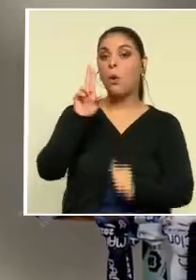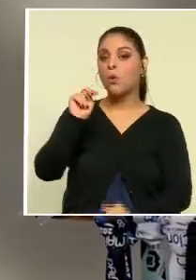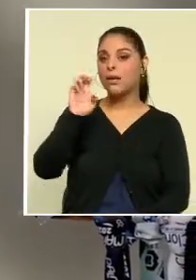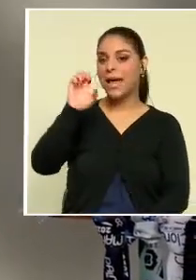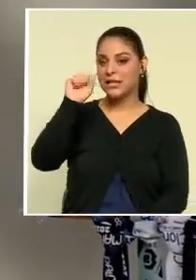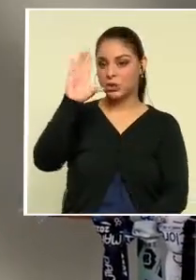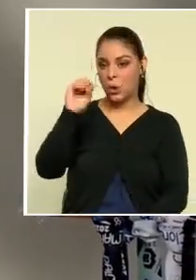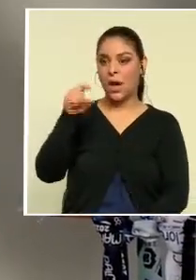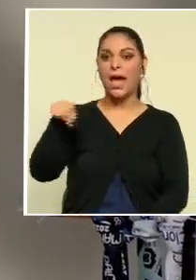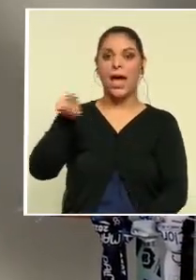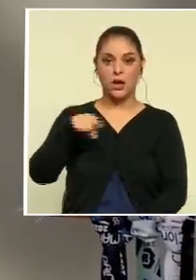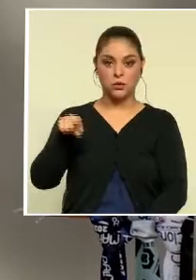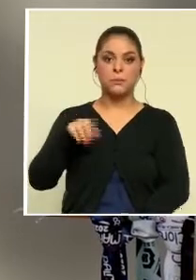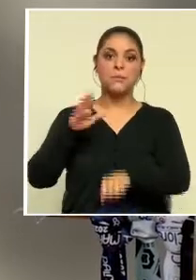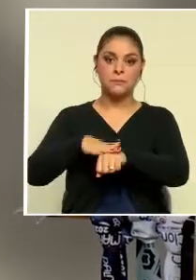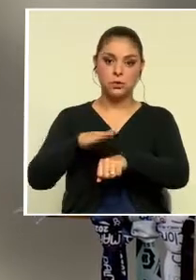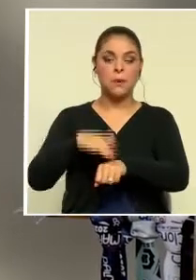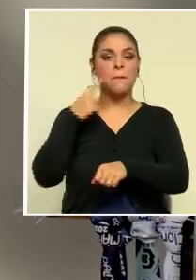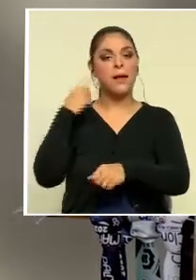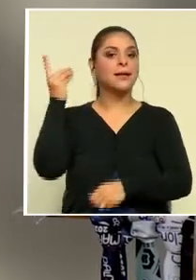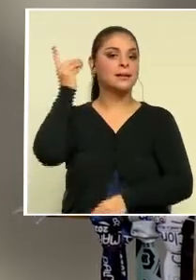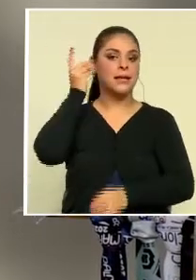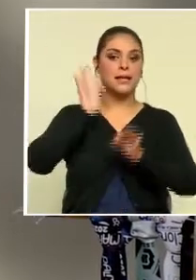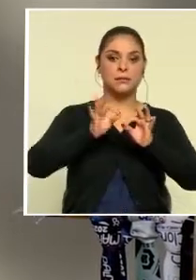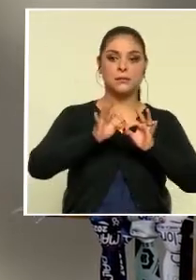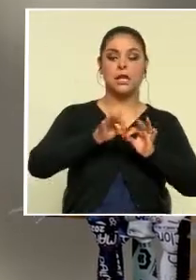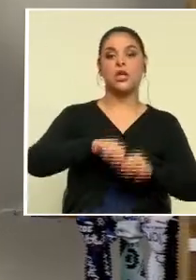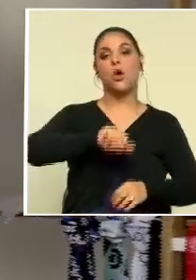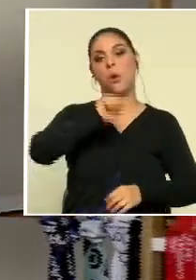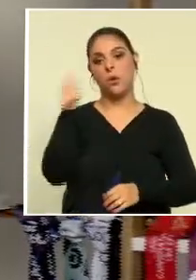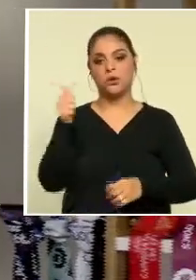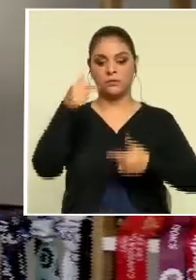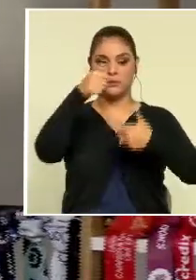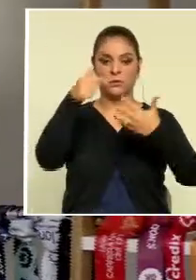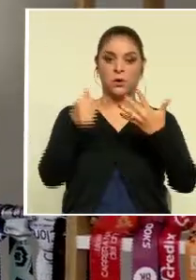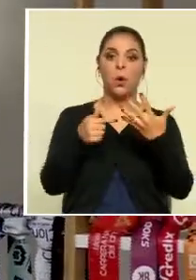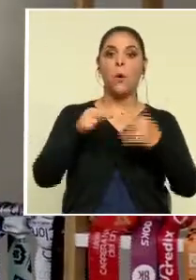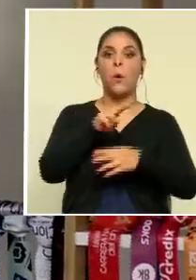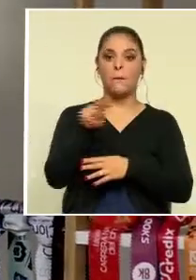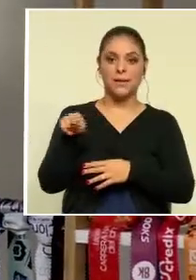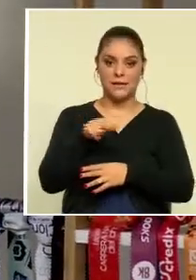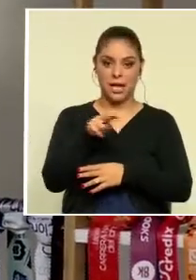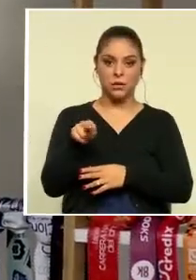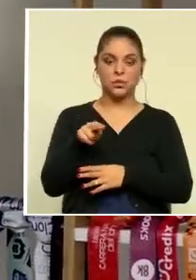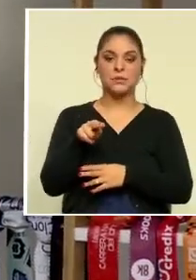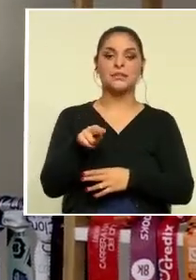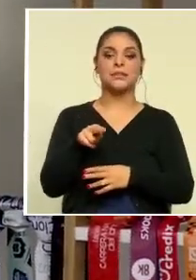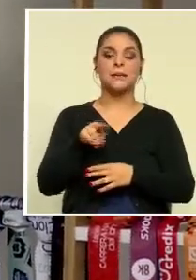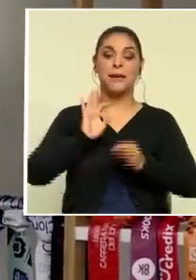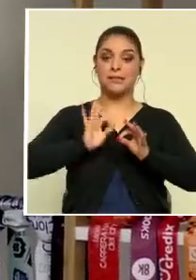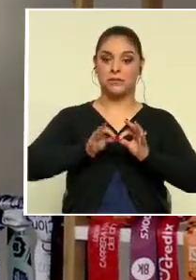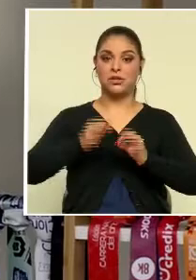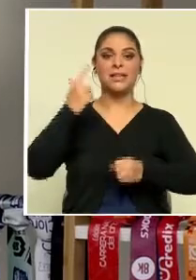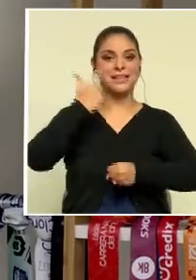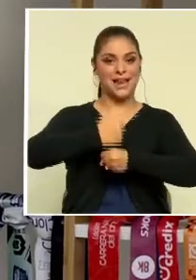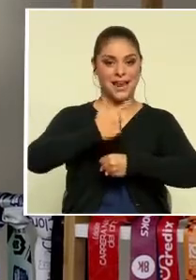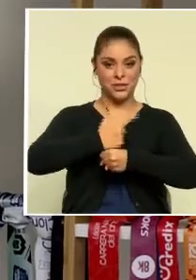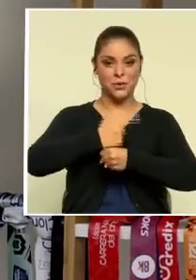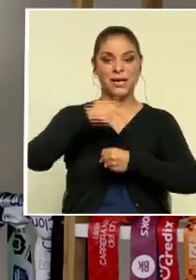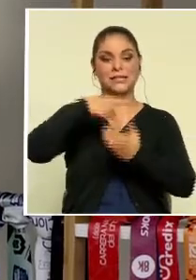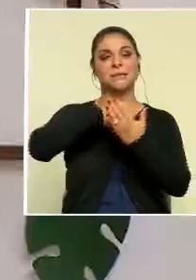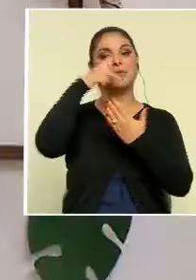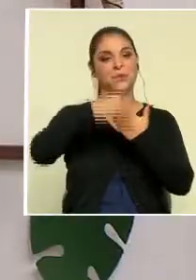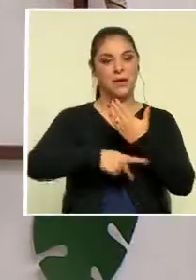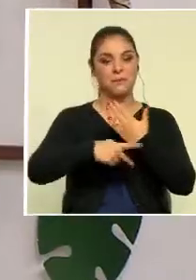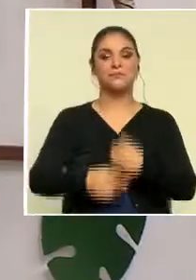posible pues queda ya no está aquí con nosotros y otras veces iris y otro compañero en esta interpretación tan importante para nuestro programa y